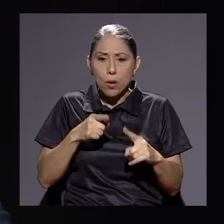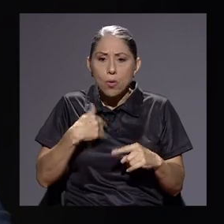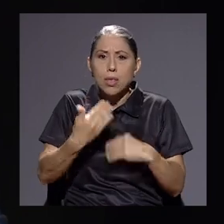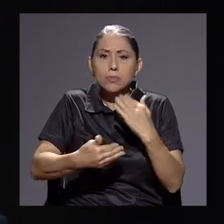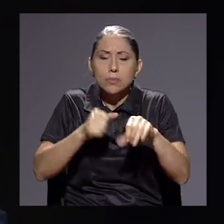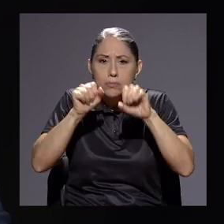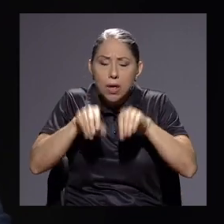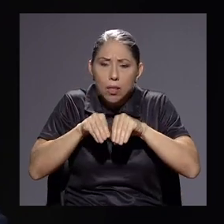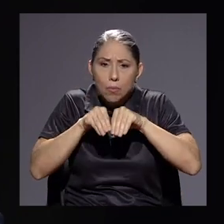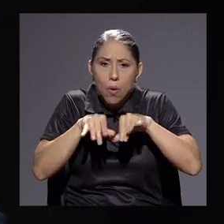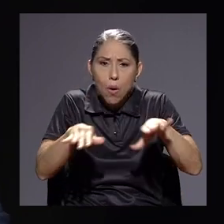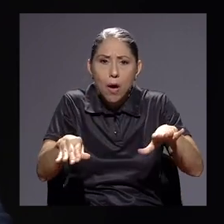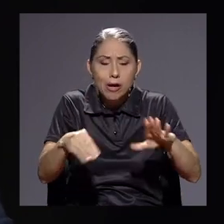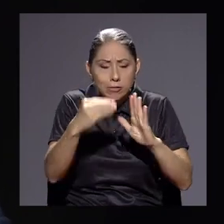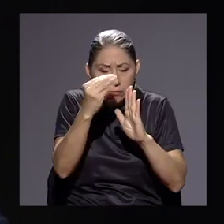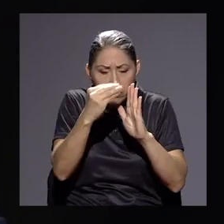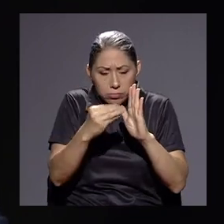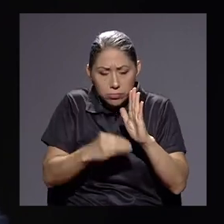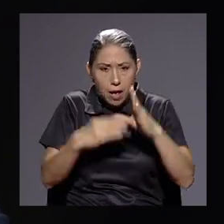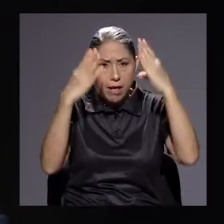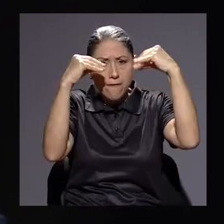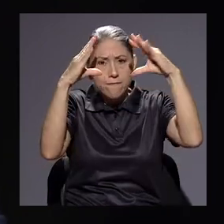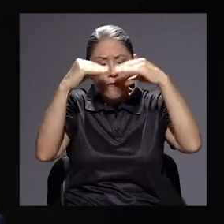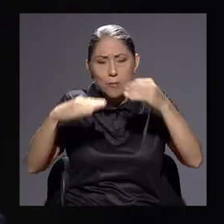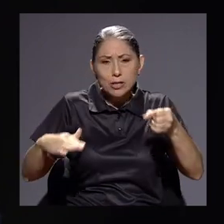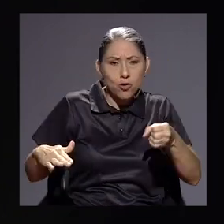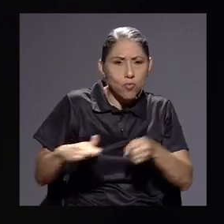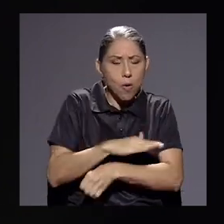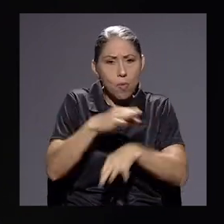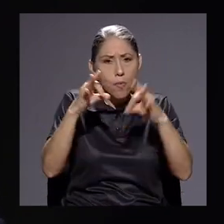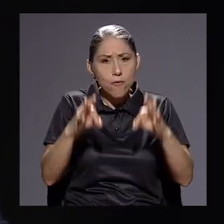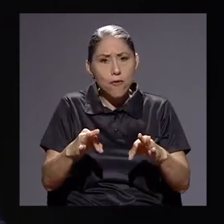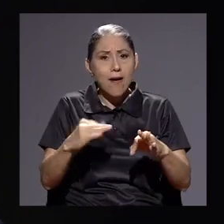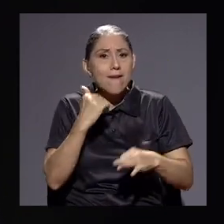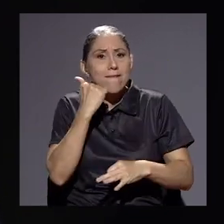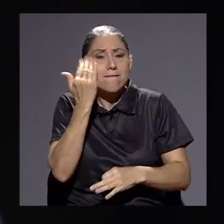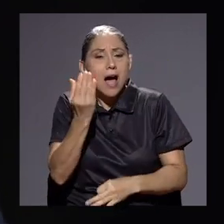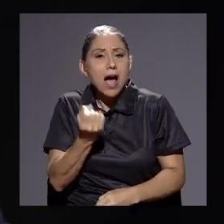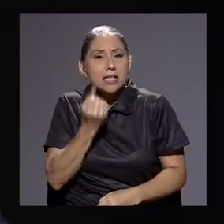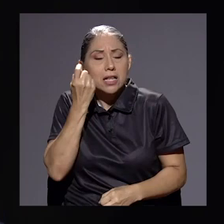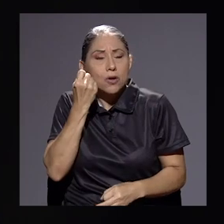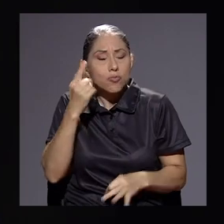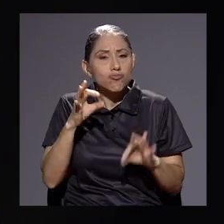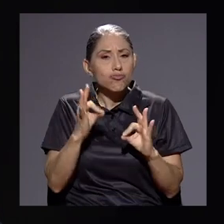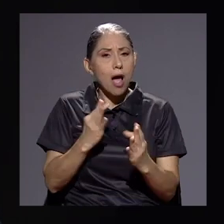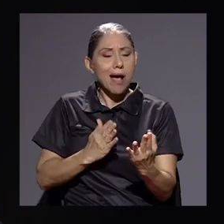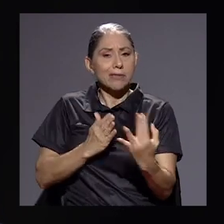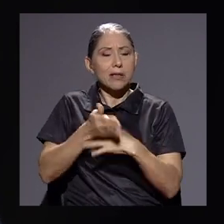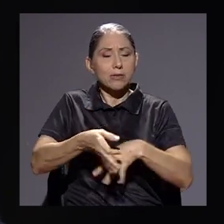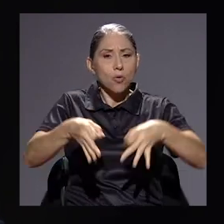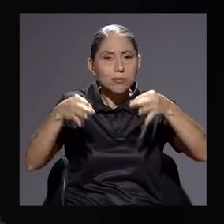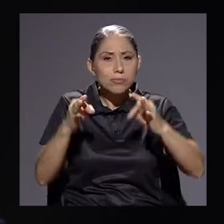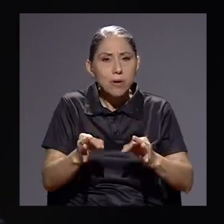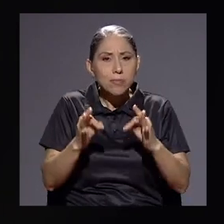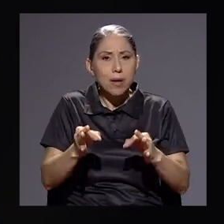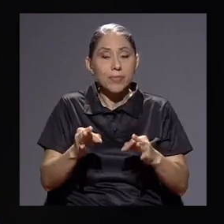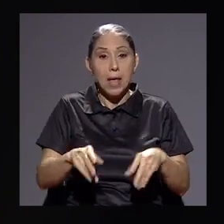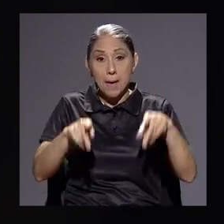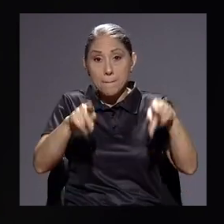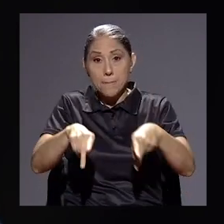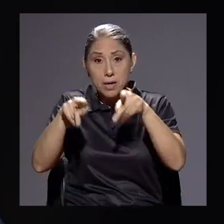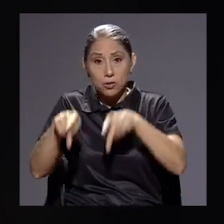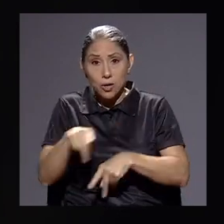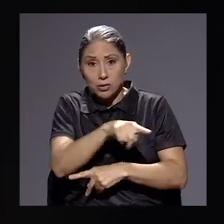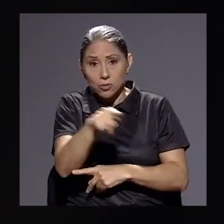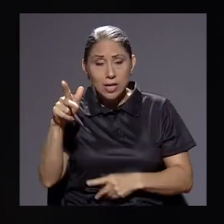ampliamente completa la información que trae. Además es de fácil acceso, es muy fácil de entender. Las personas que han estado hoy